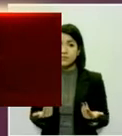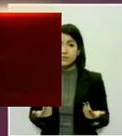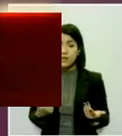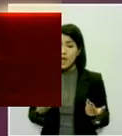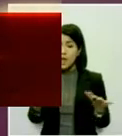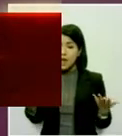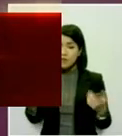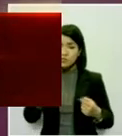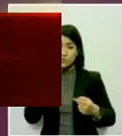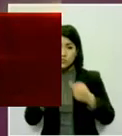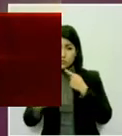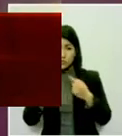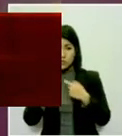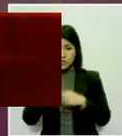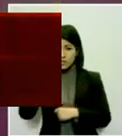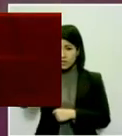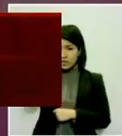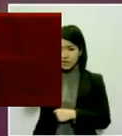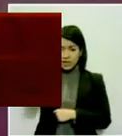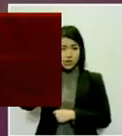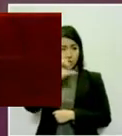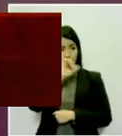Pues negocia sindicato con sindicato.